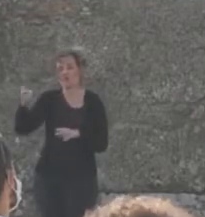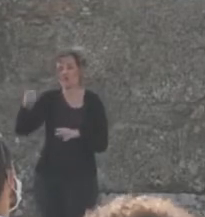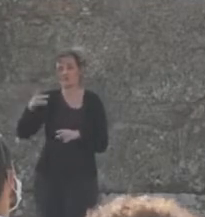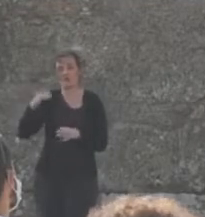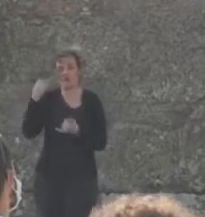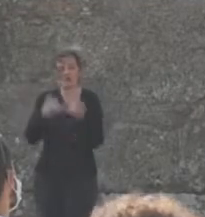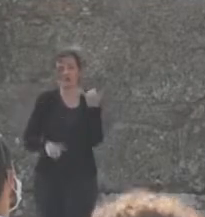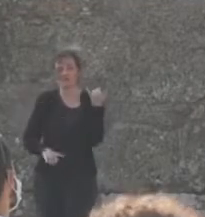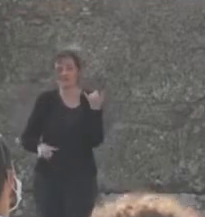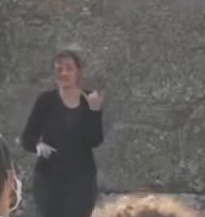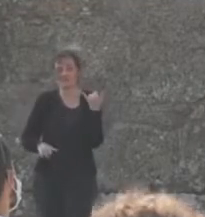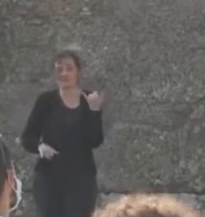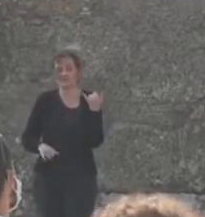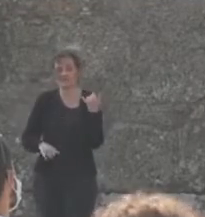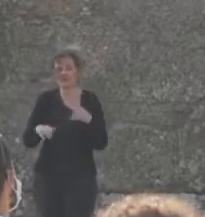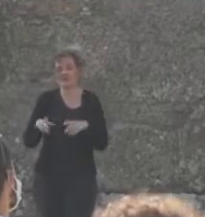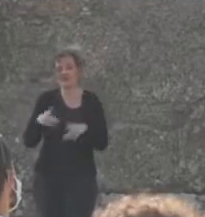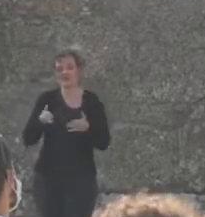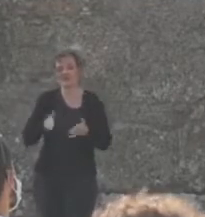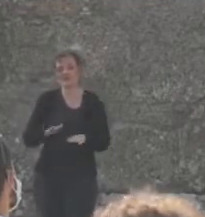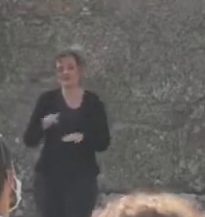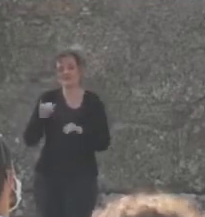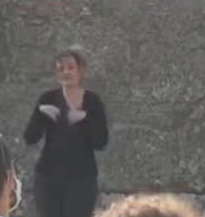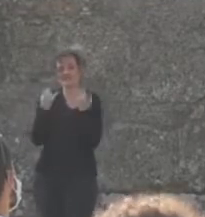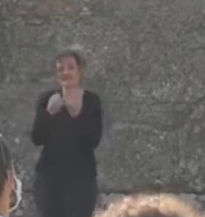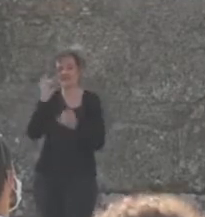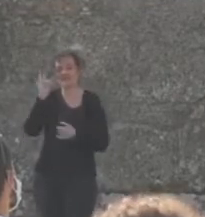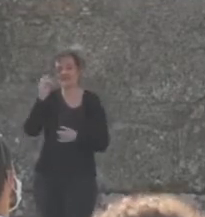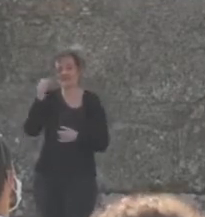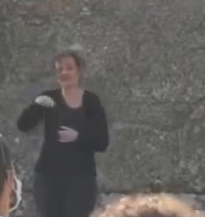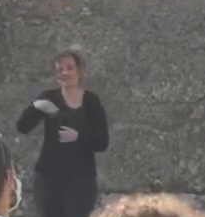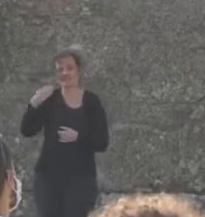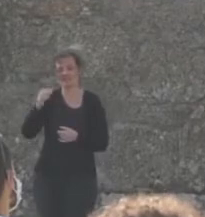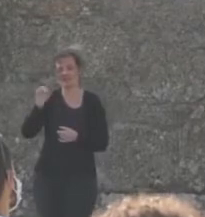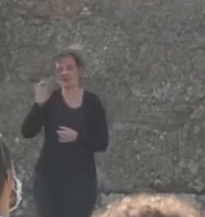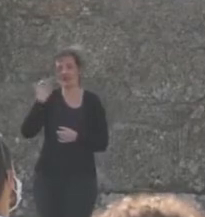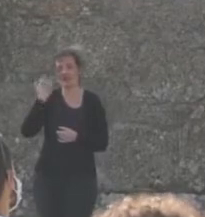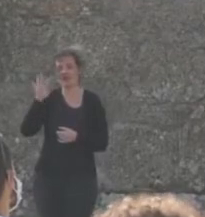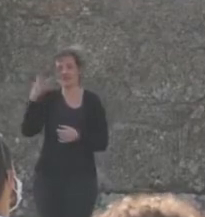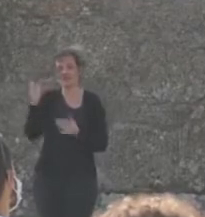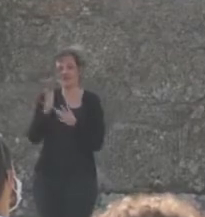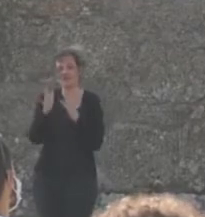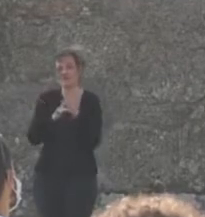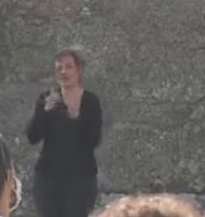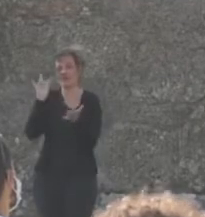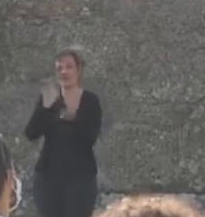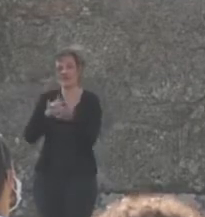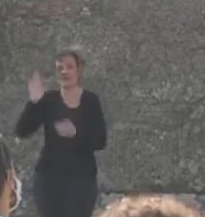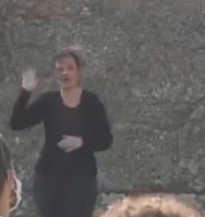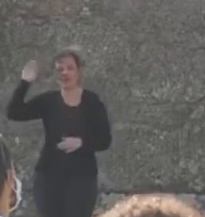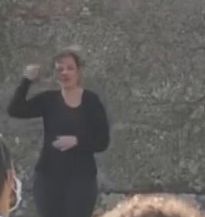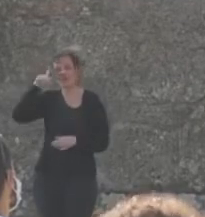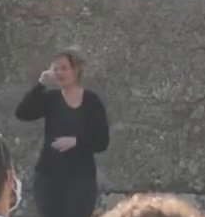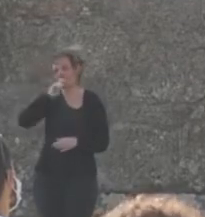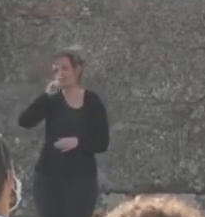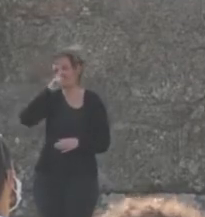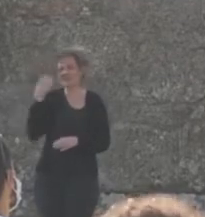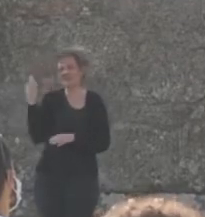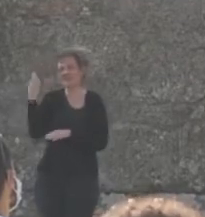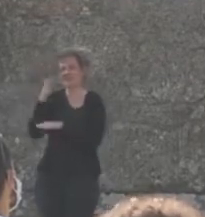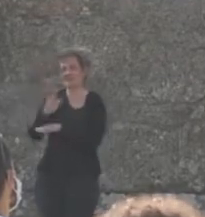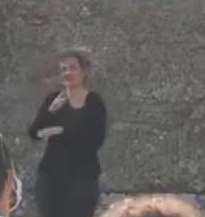fin o nome de Illa de Tambo. Comezamos a celebrar o 14 de abril como Día da República, recordando os